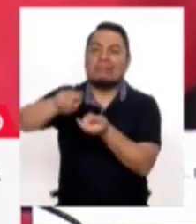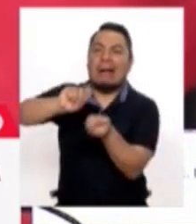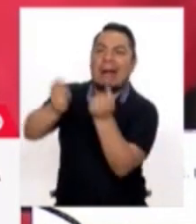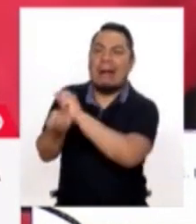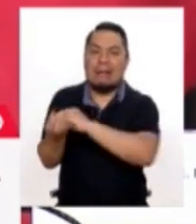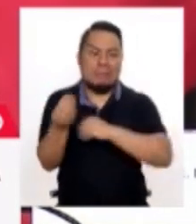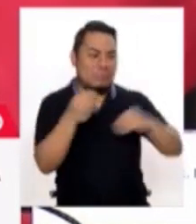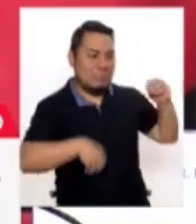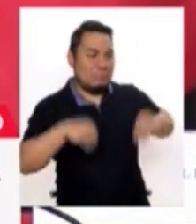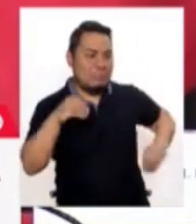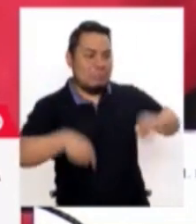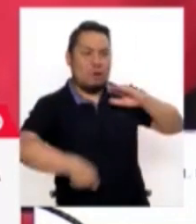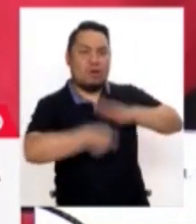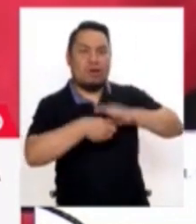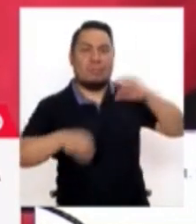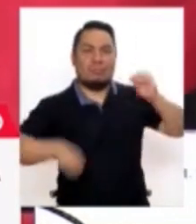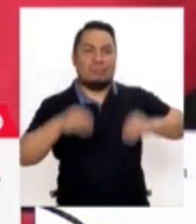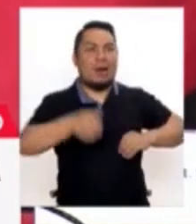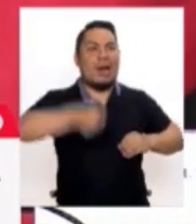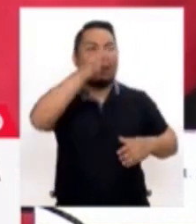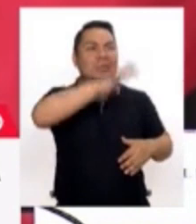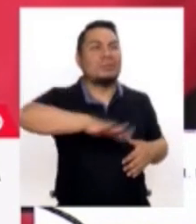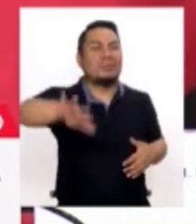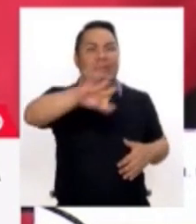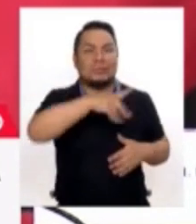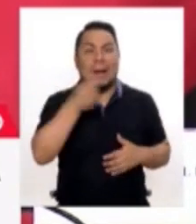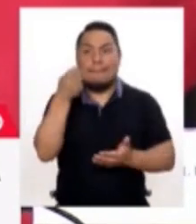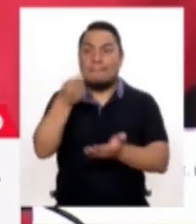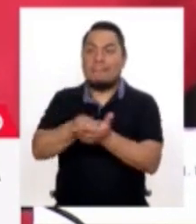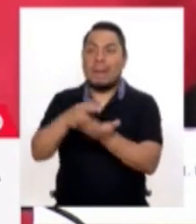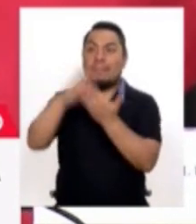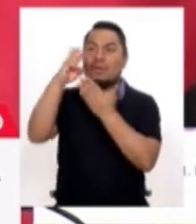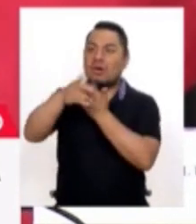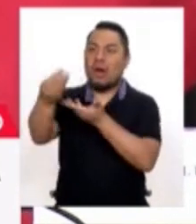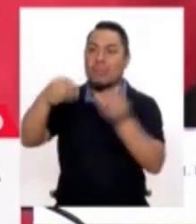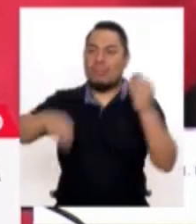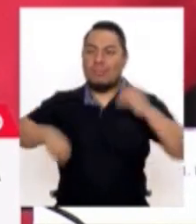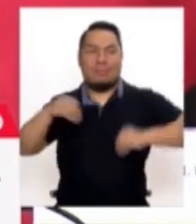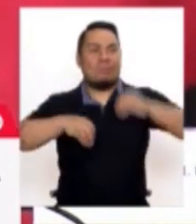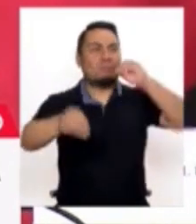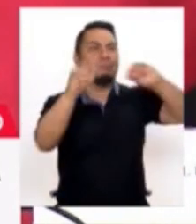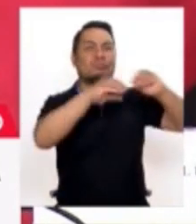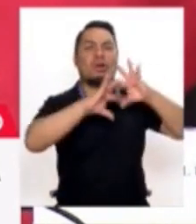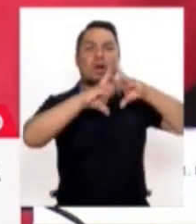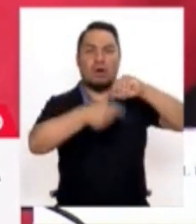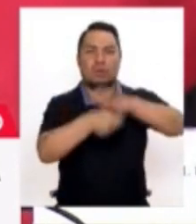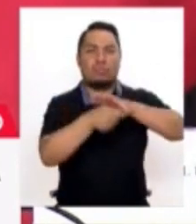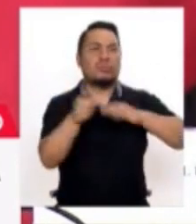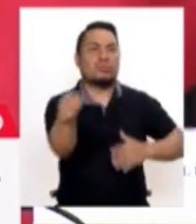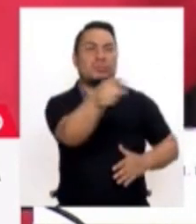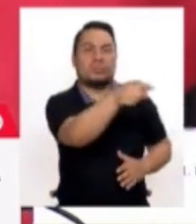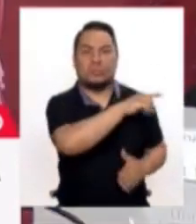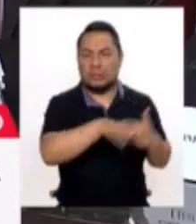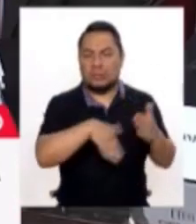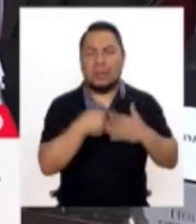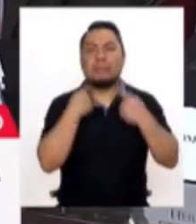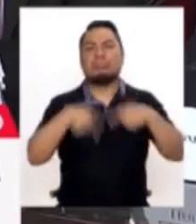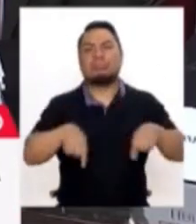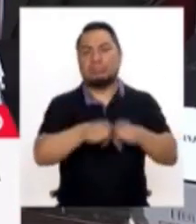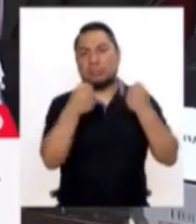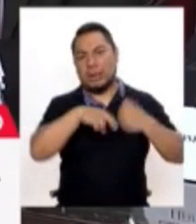ilícitamente hacia los bolsillos de autoridades, funcionarios y otros personajes que medraron del